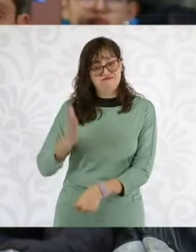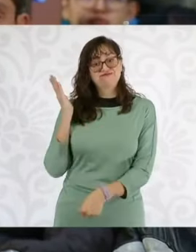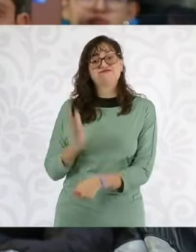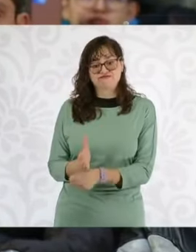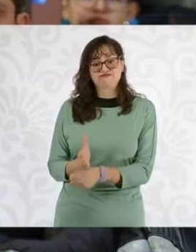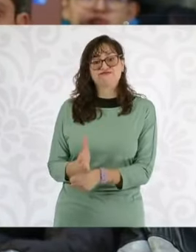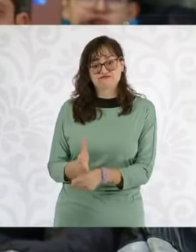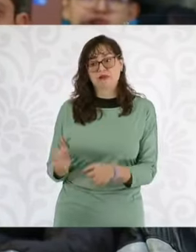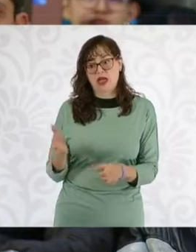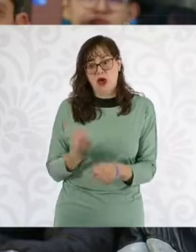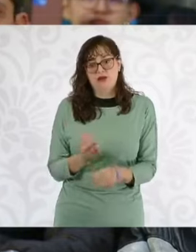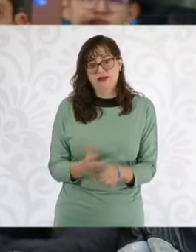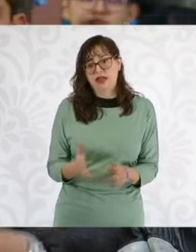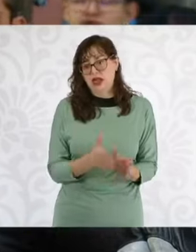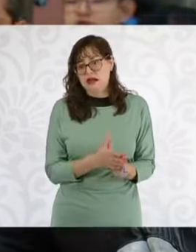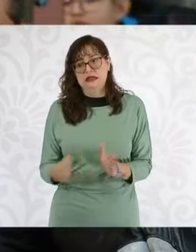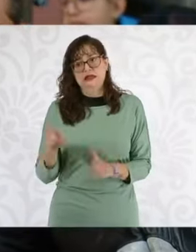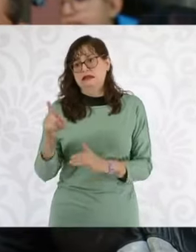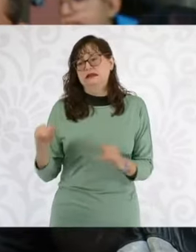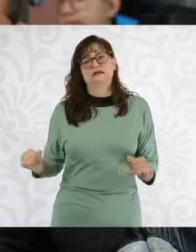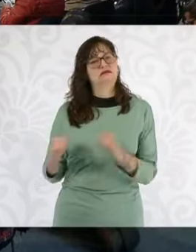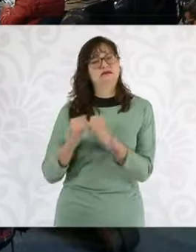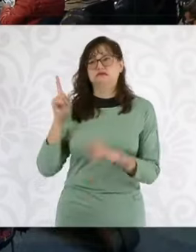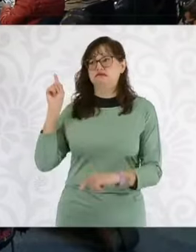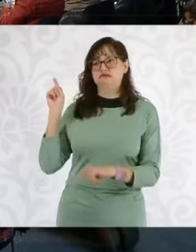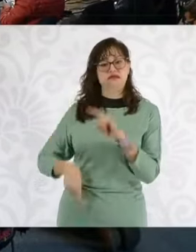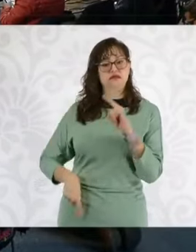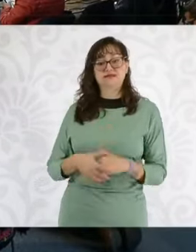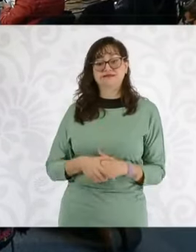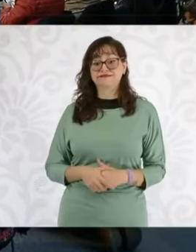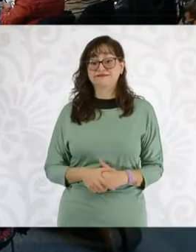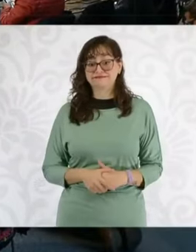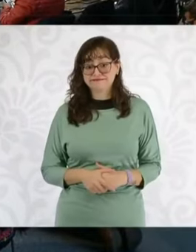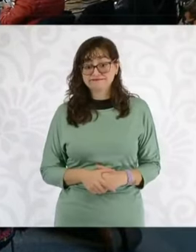que se está en este proceso de extinción de ese instituto. Sí.